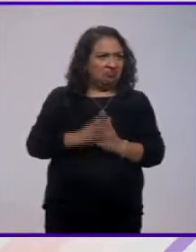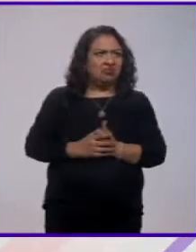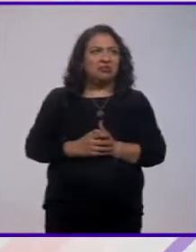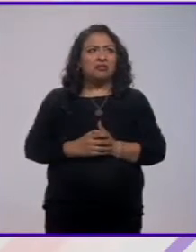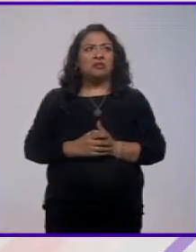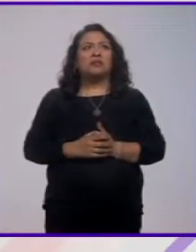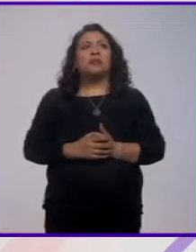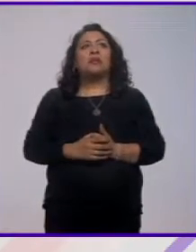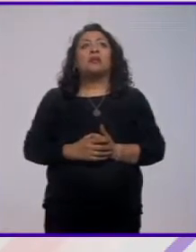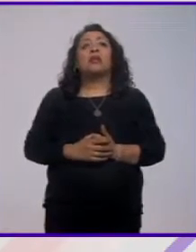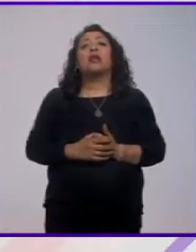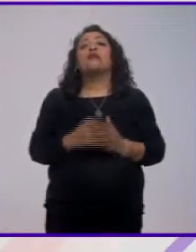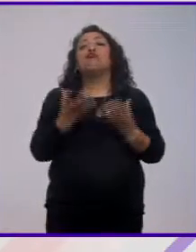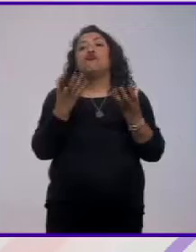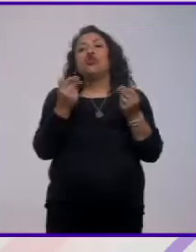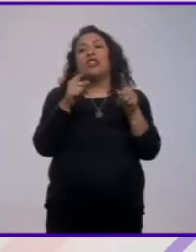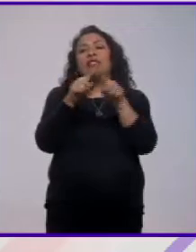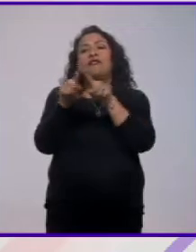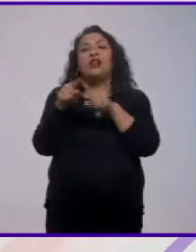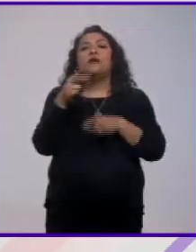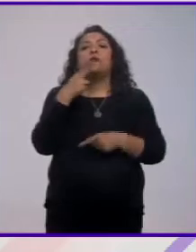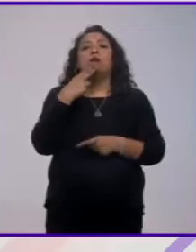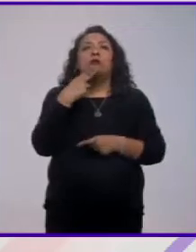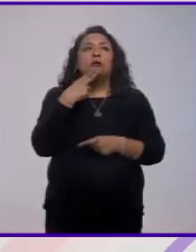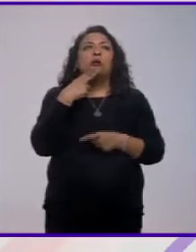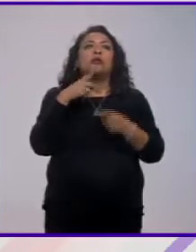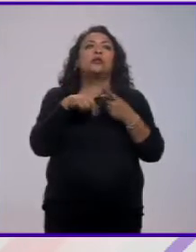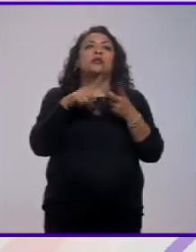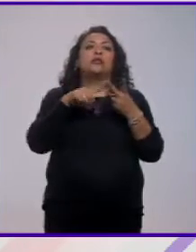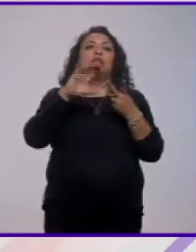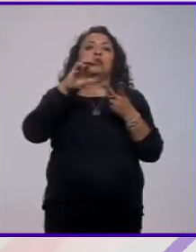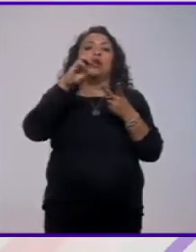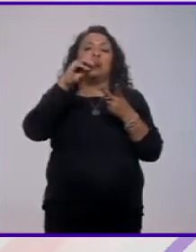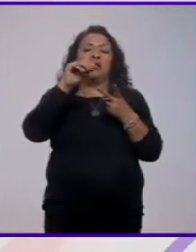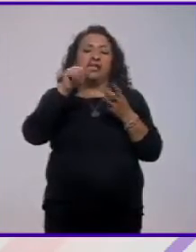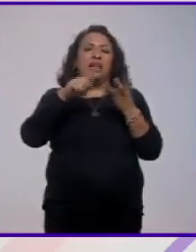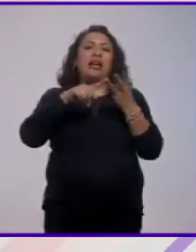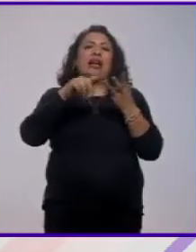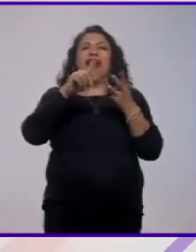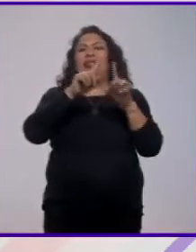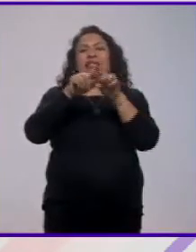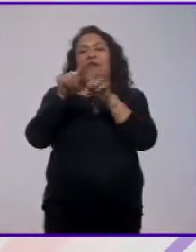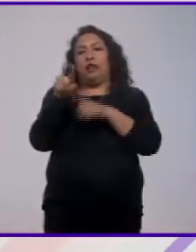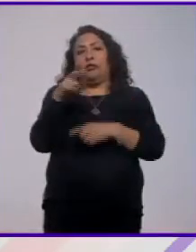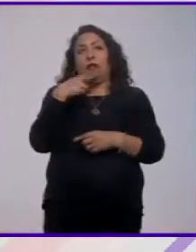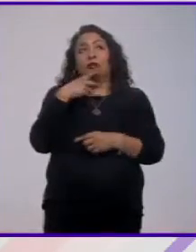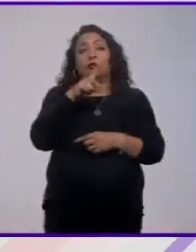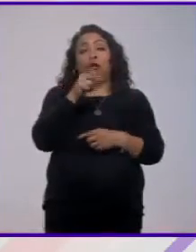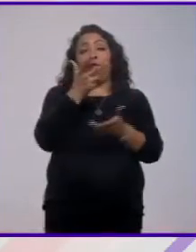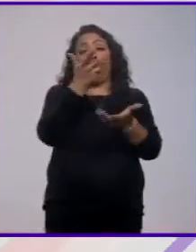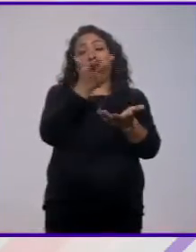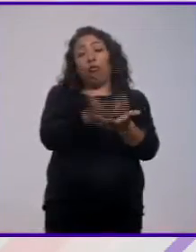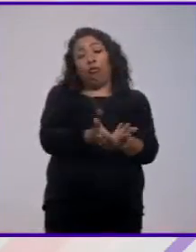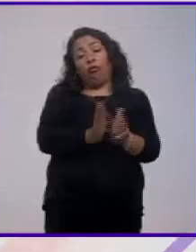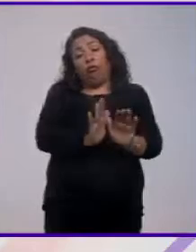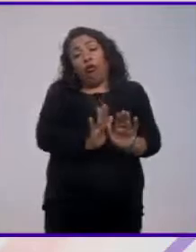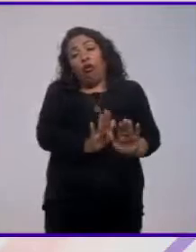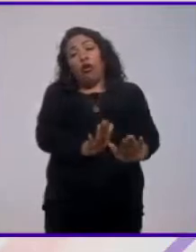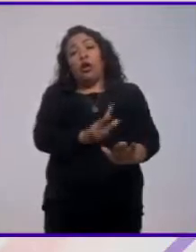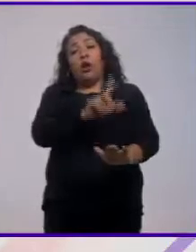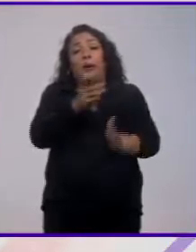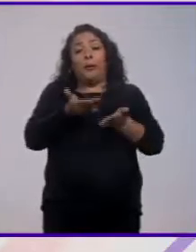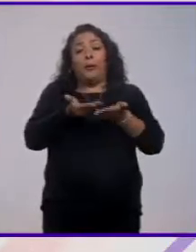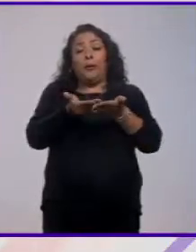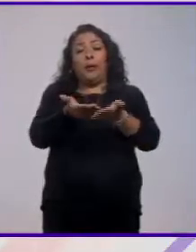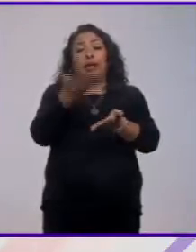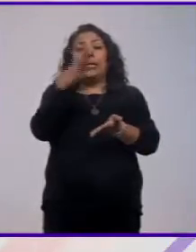Entonces, muchas especias, es chana masala, chat masala. Después de reposarlo, se hornea por 10 minutos